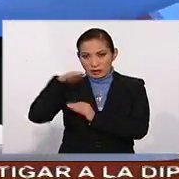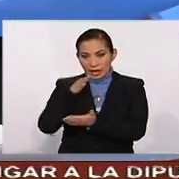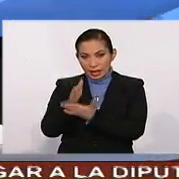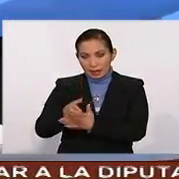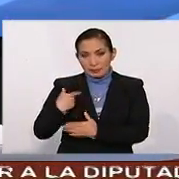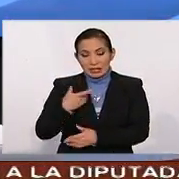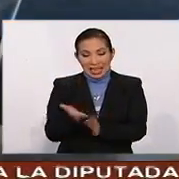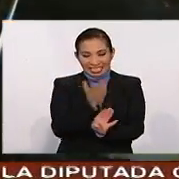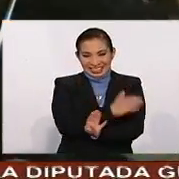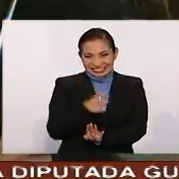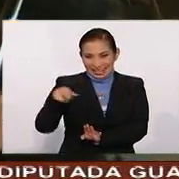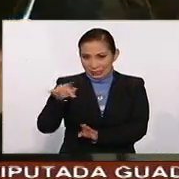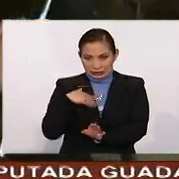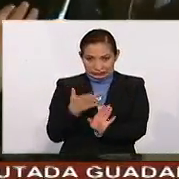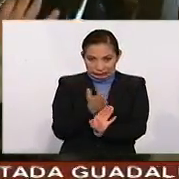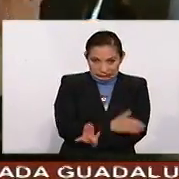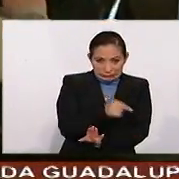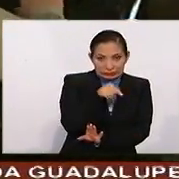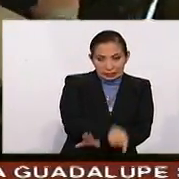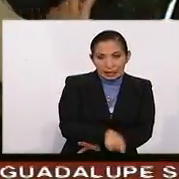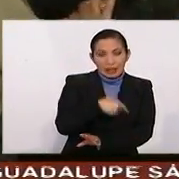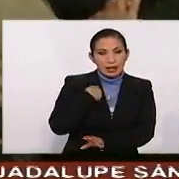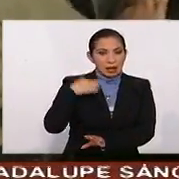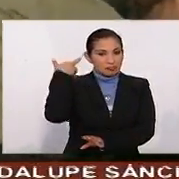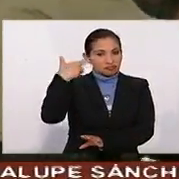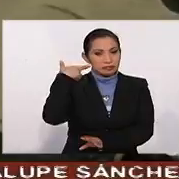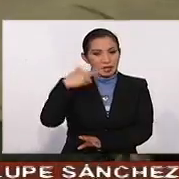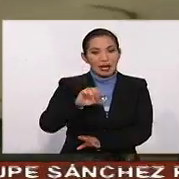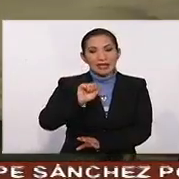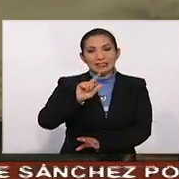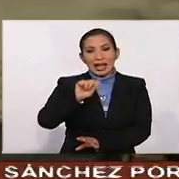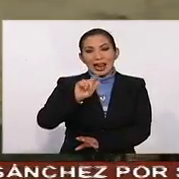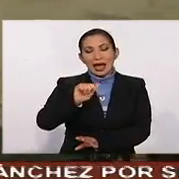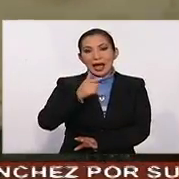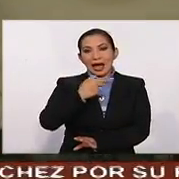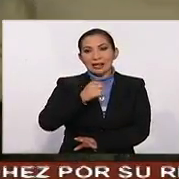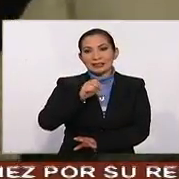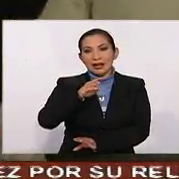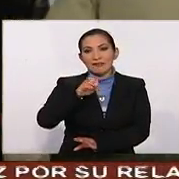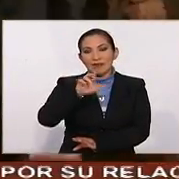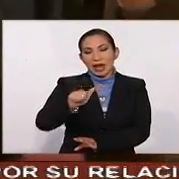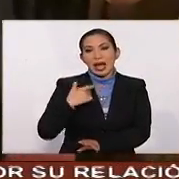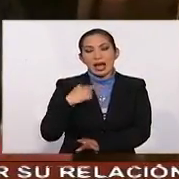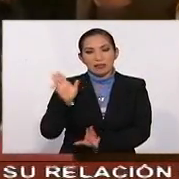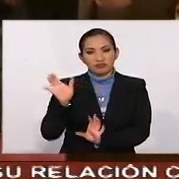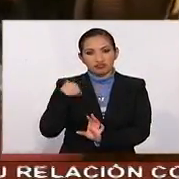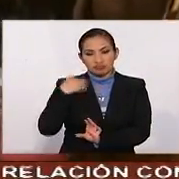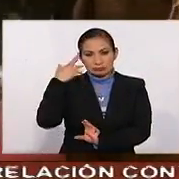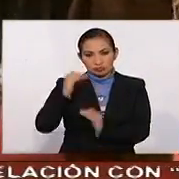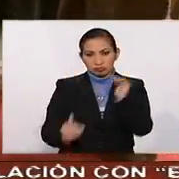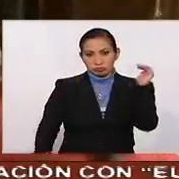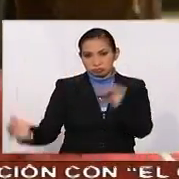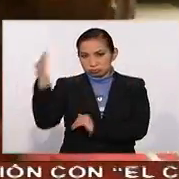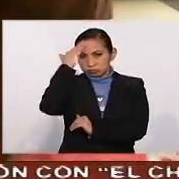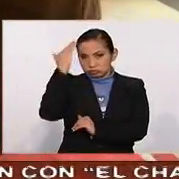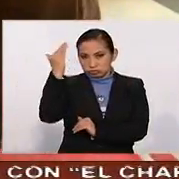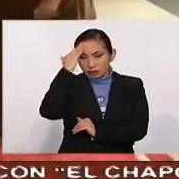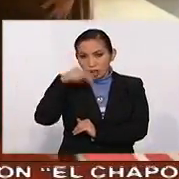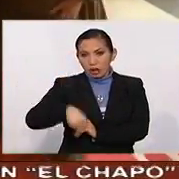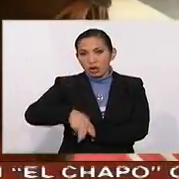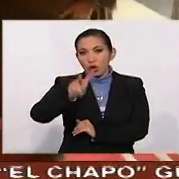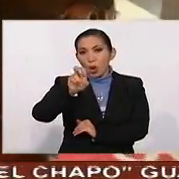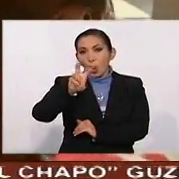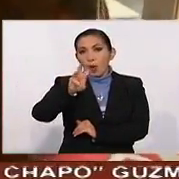viajar a Qatar, el presidente se reunió con el jeque Sabah Al-Hamad Al-Jaber Al-Sabah, emir de Kuwait. Atestiguaron la firma de 11